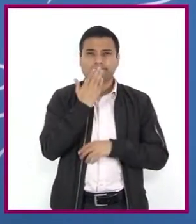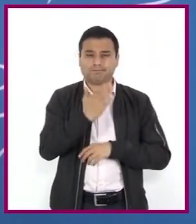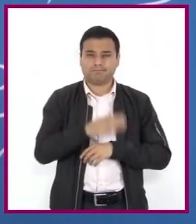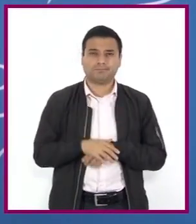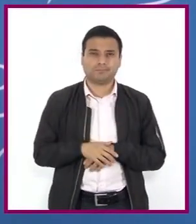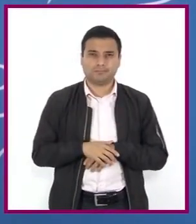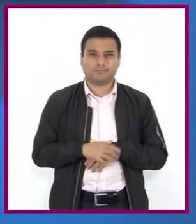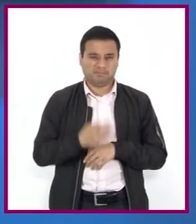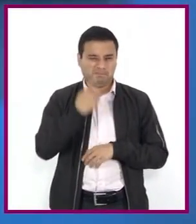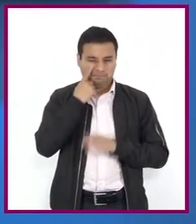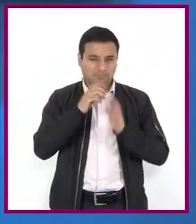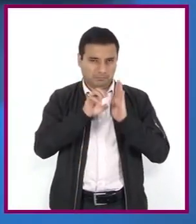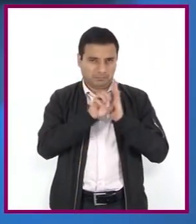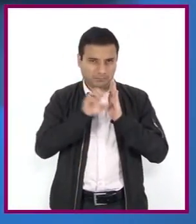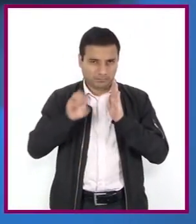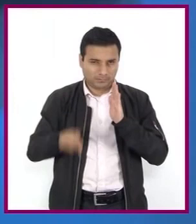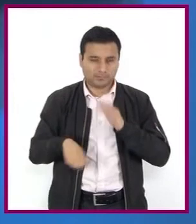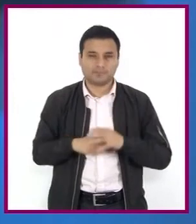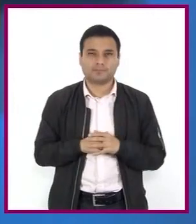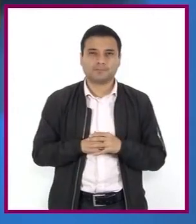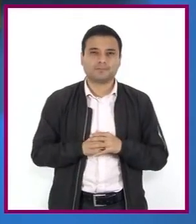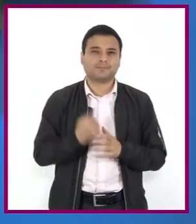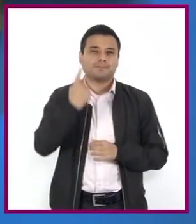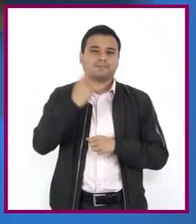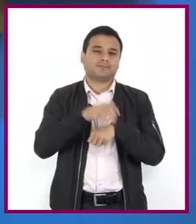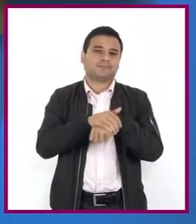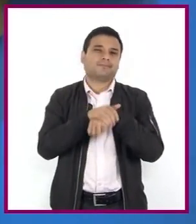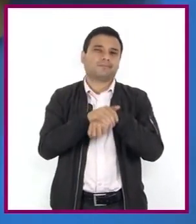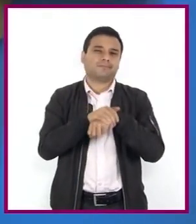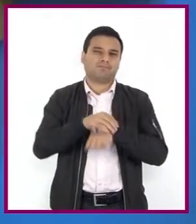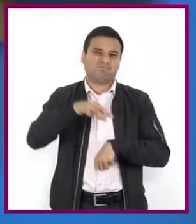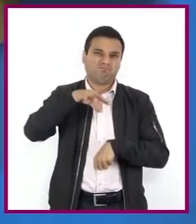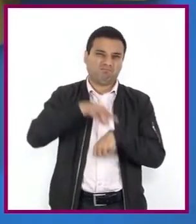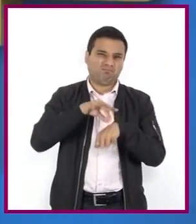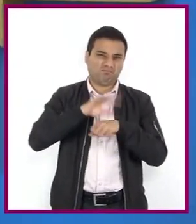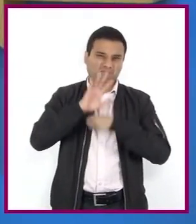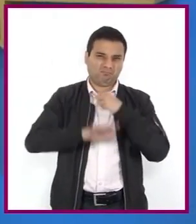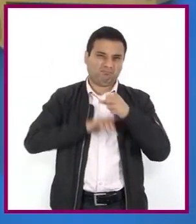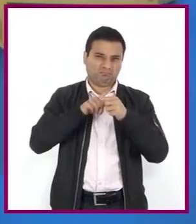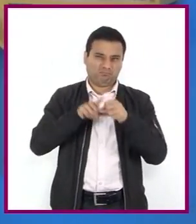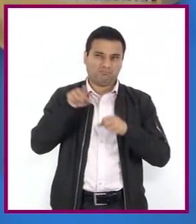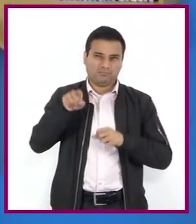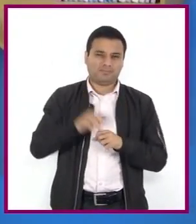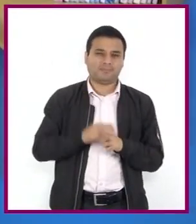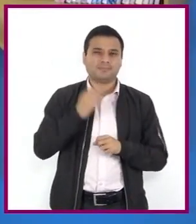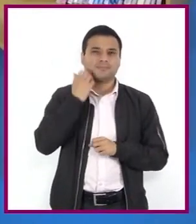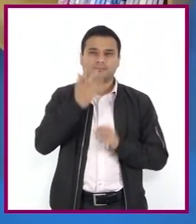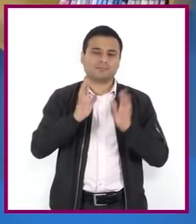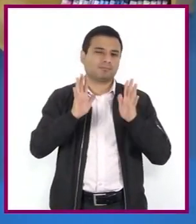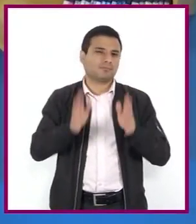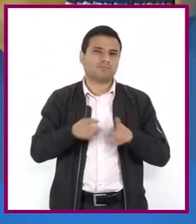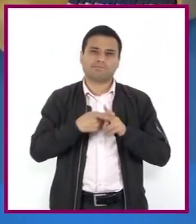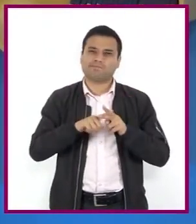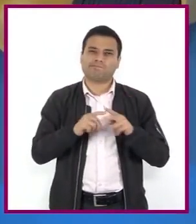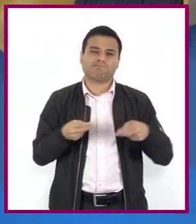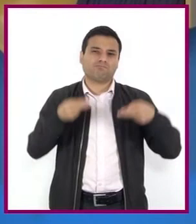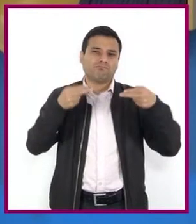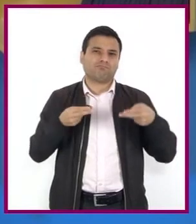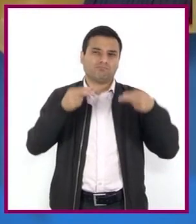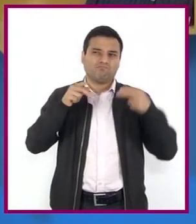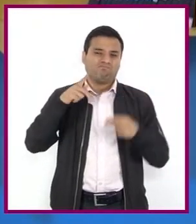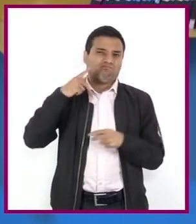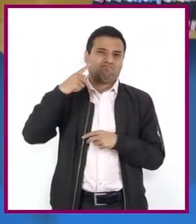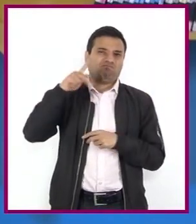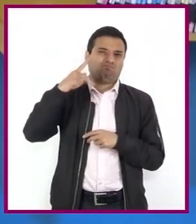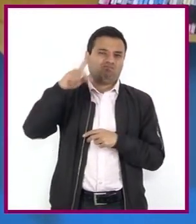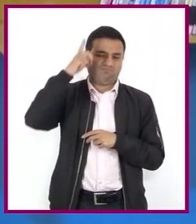análisis de una gráfica. Un amigo que es médico veterinario decidió comenzar su propio negocio.